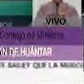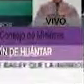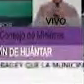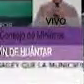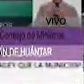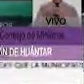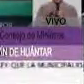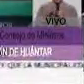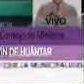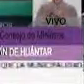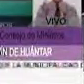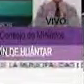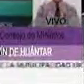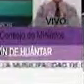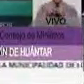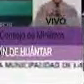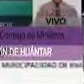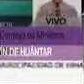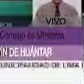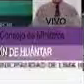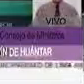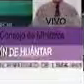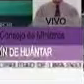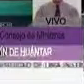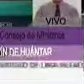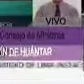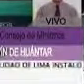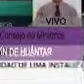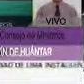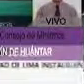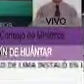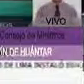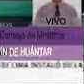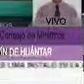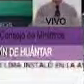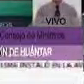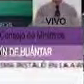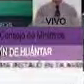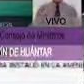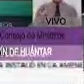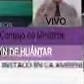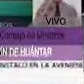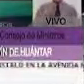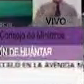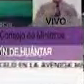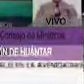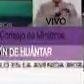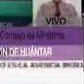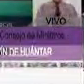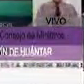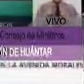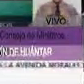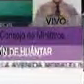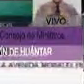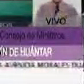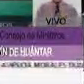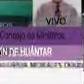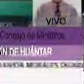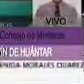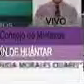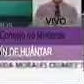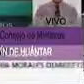precisar y enfatizar más aún este aspecto, fíjense, la primera función que tiene el